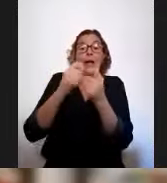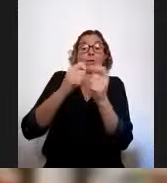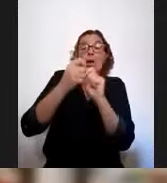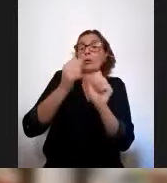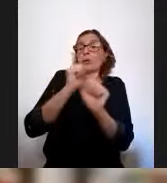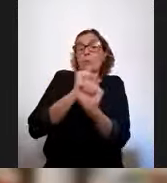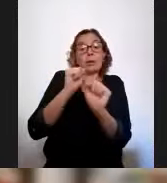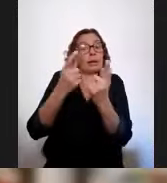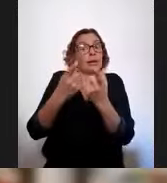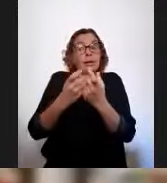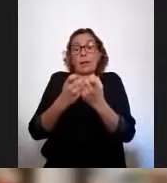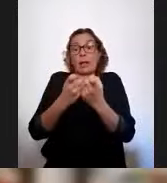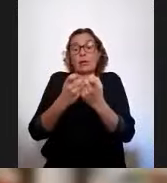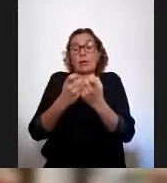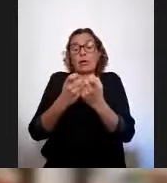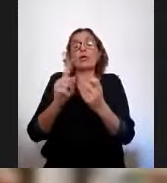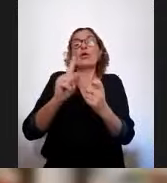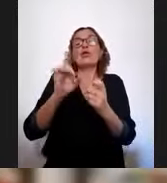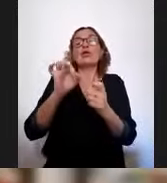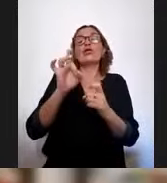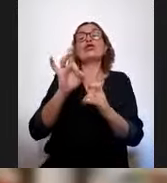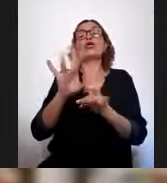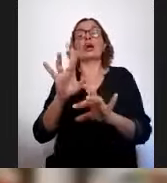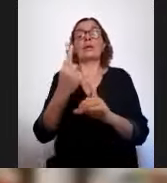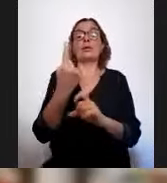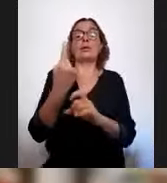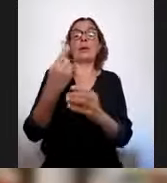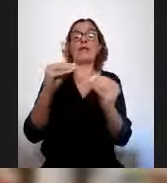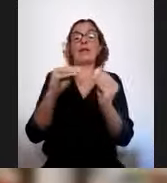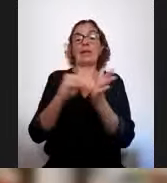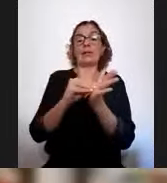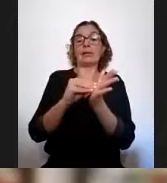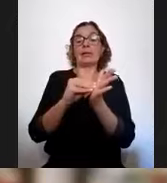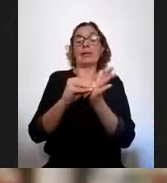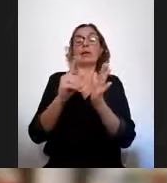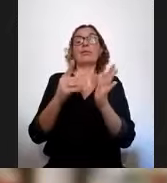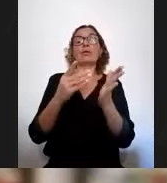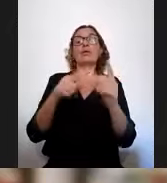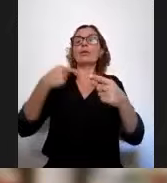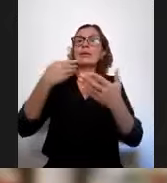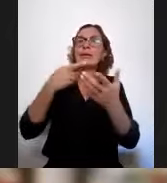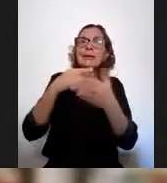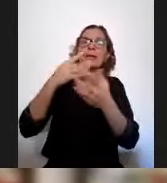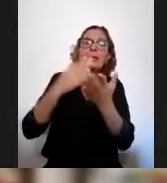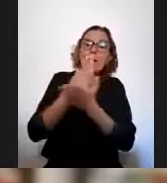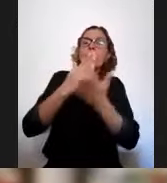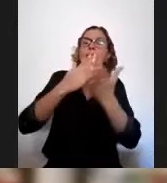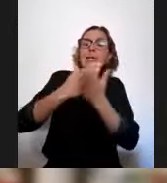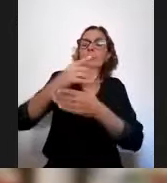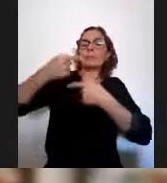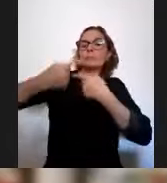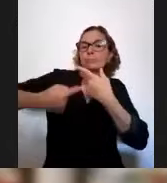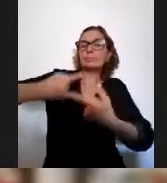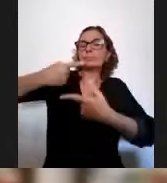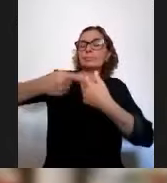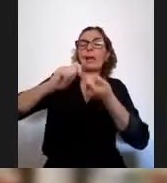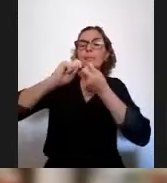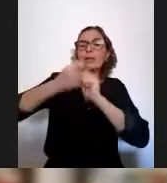necesarios. Y esto no es una sola vez que se hace, esto se hace continuamente, ¿sí? No, no paramos.